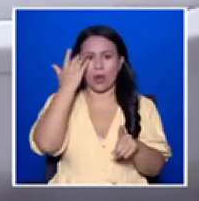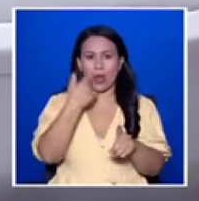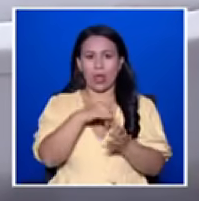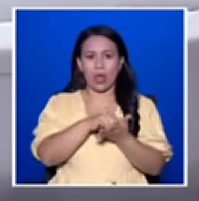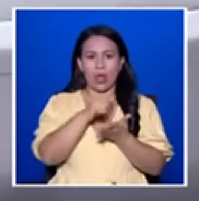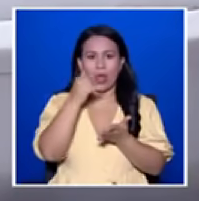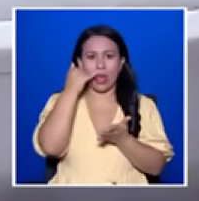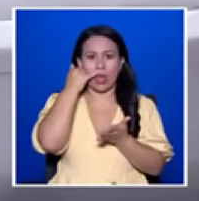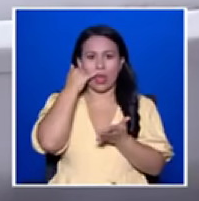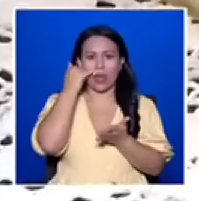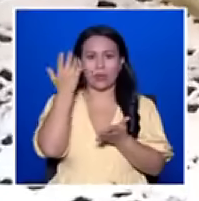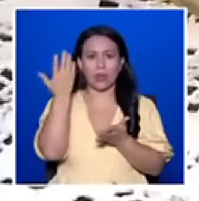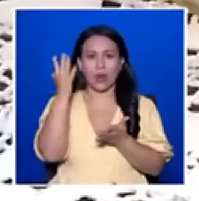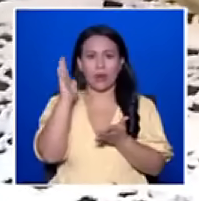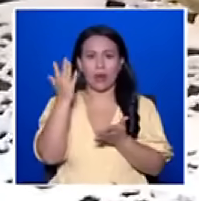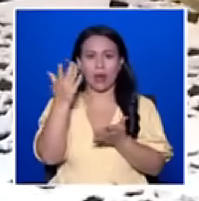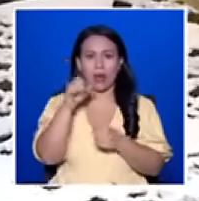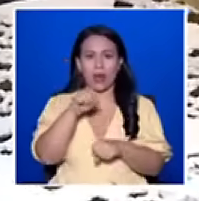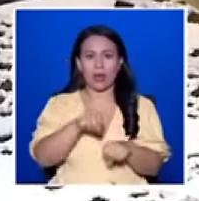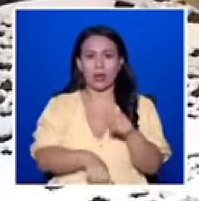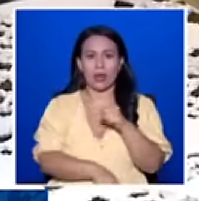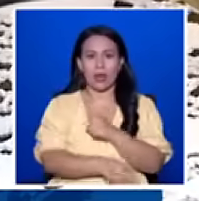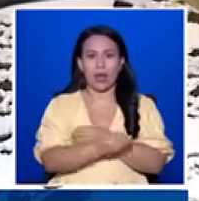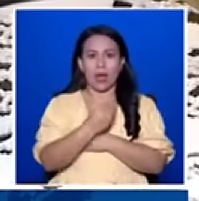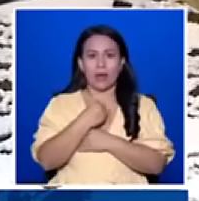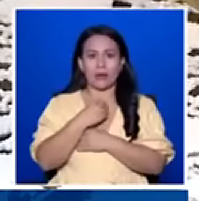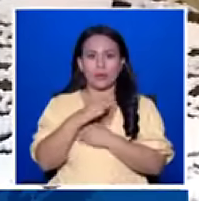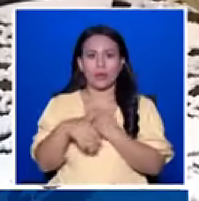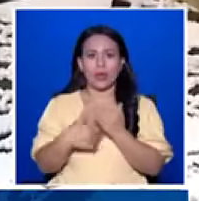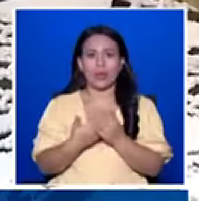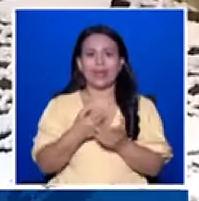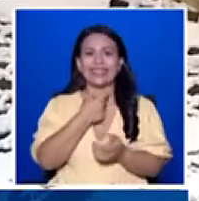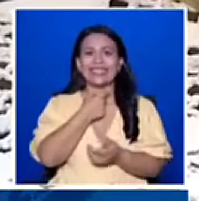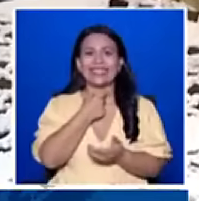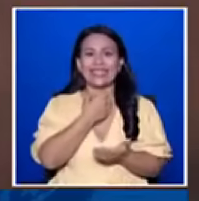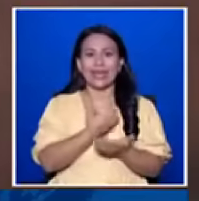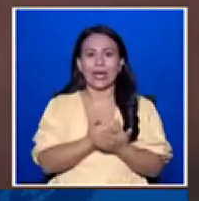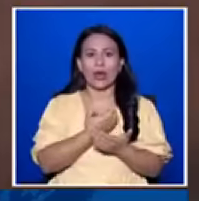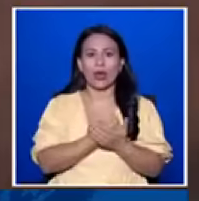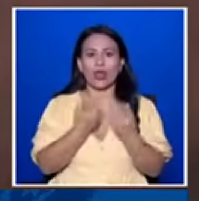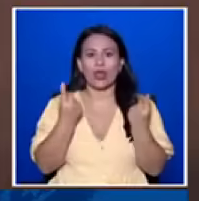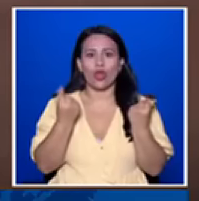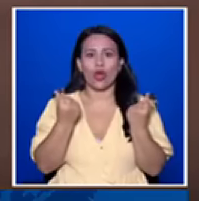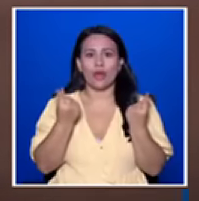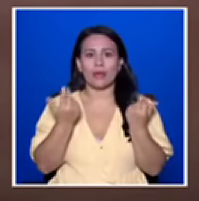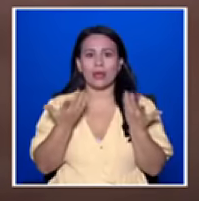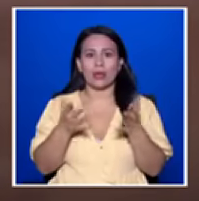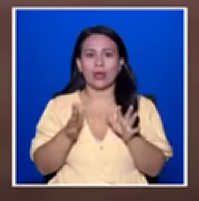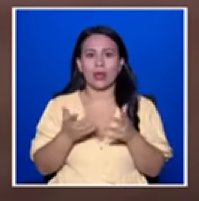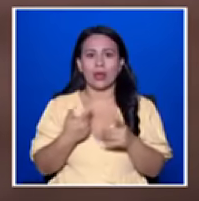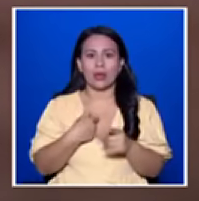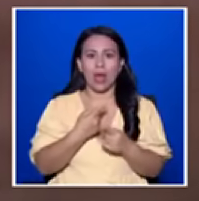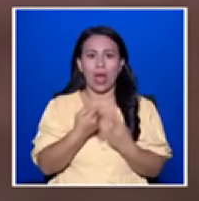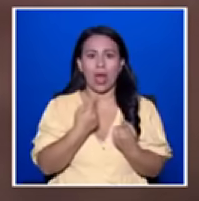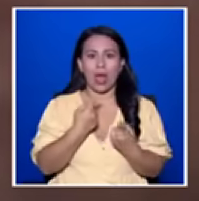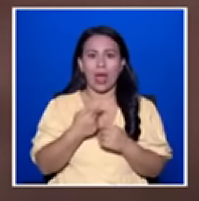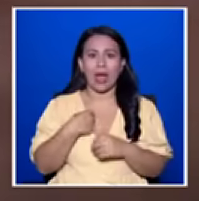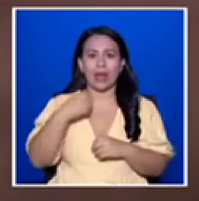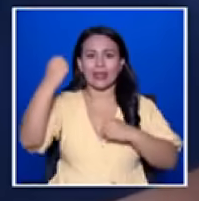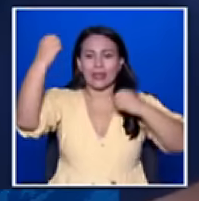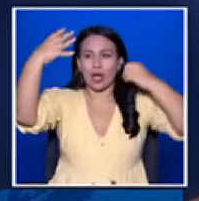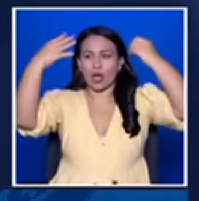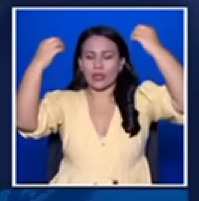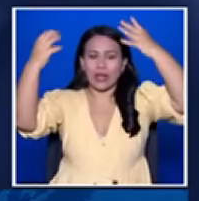telefónico, el internet no se activa, perjudicándolo económicamente. Yo soy relacionista público en una